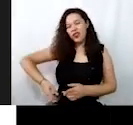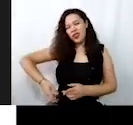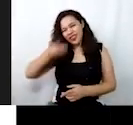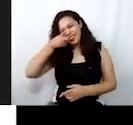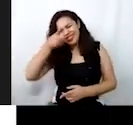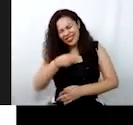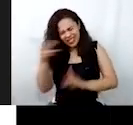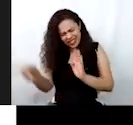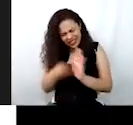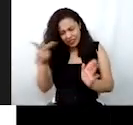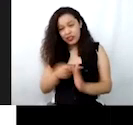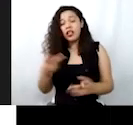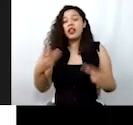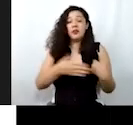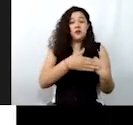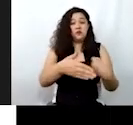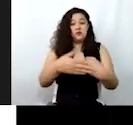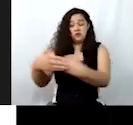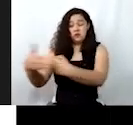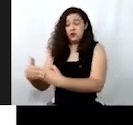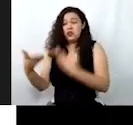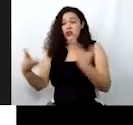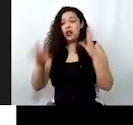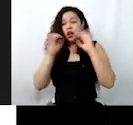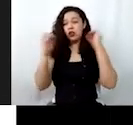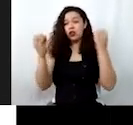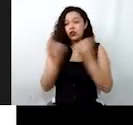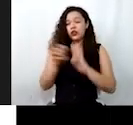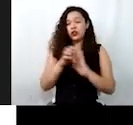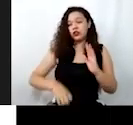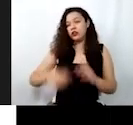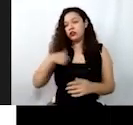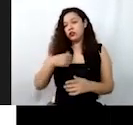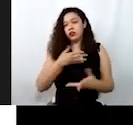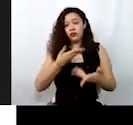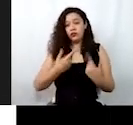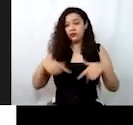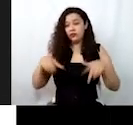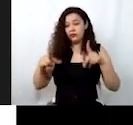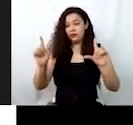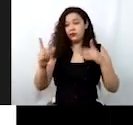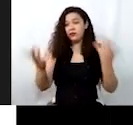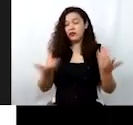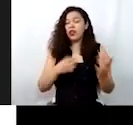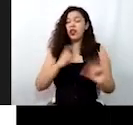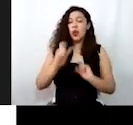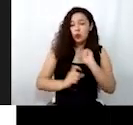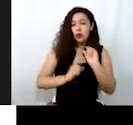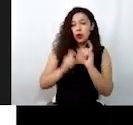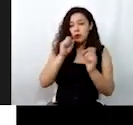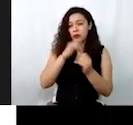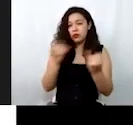las organizaciones a través de estos ejemplos y pasos que les compartí puedan ir haciendo lo mismo e